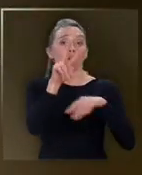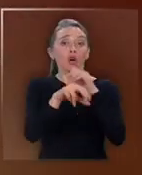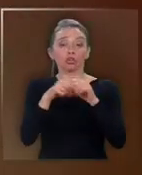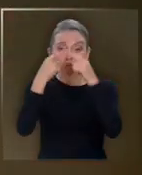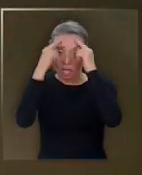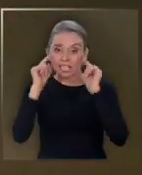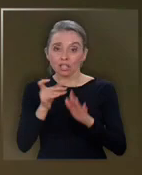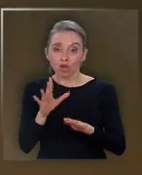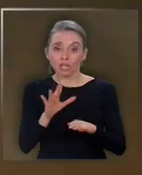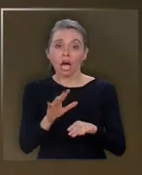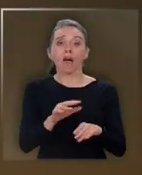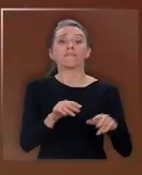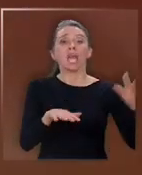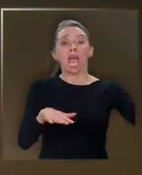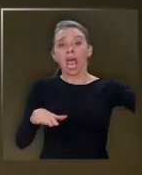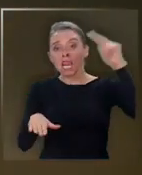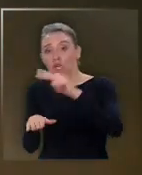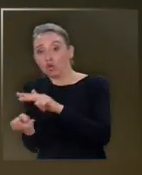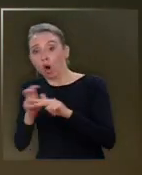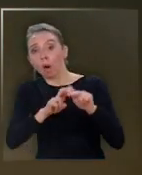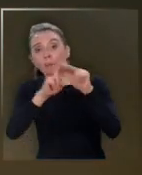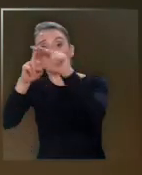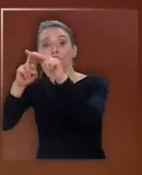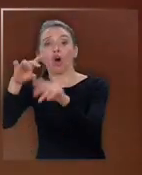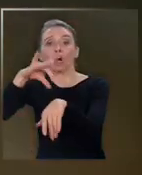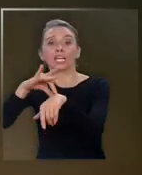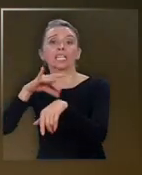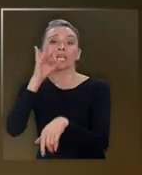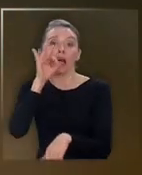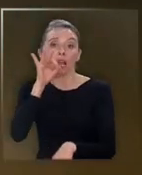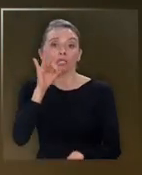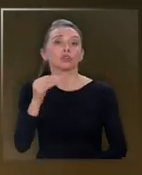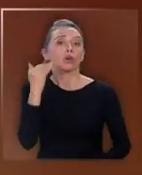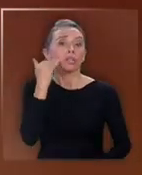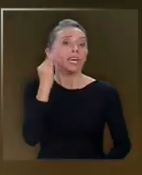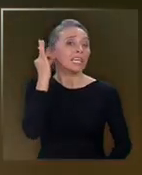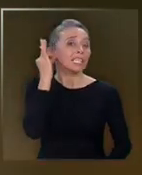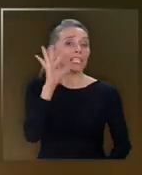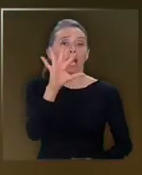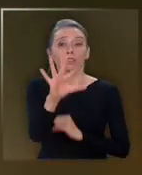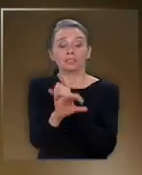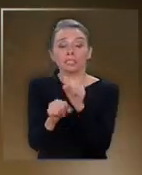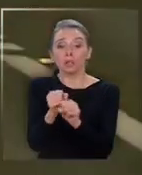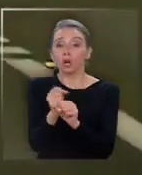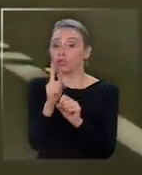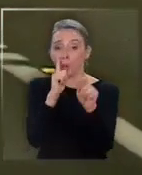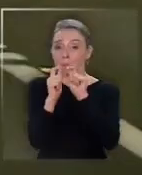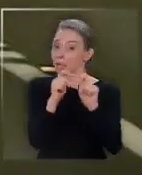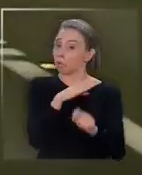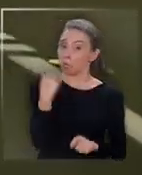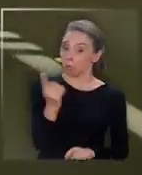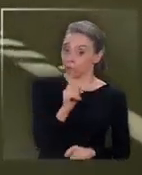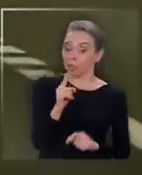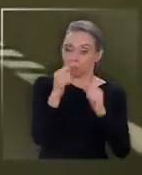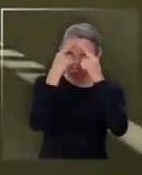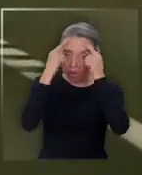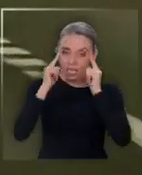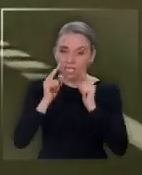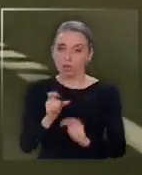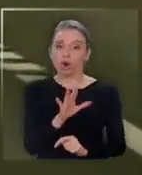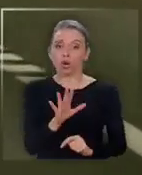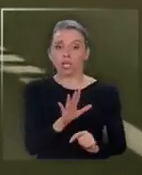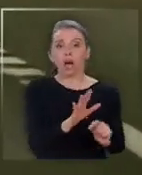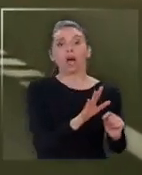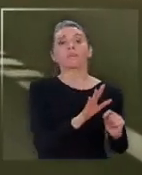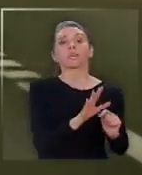helicóptero de la institución de Carabineros hasta la clínica Las Condes, y una menor de 5 años que no está en riesgo vital, pero tiene heridas graves, por lo que